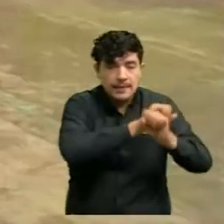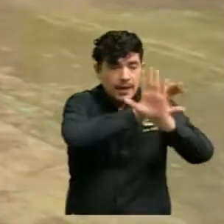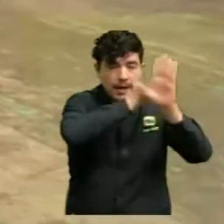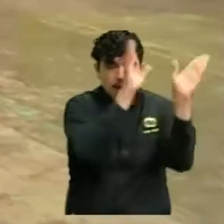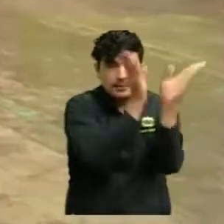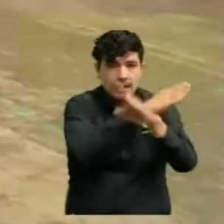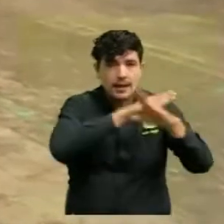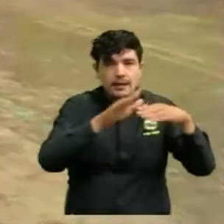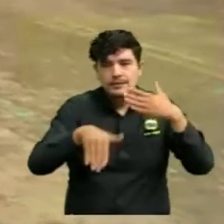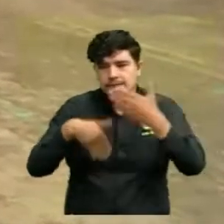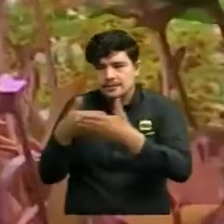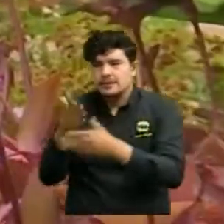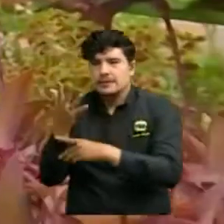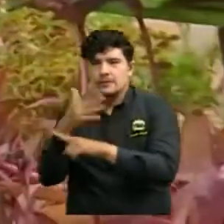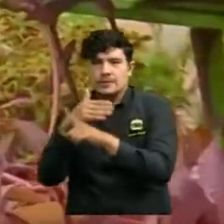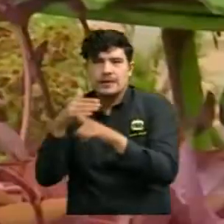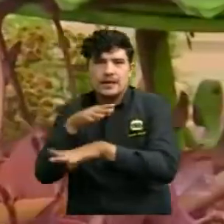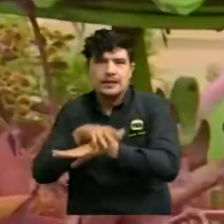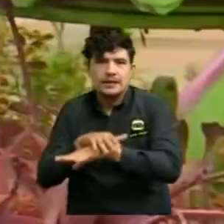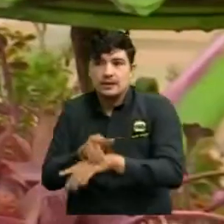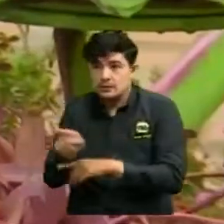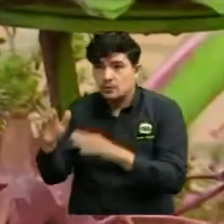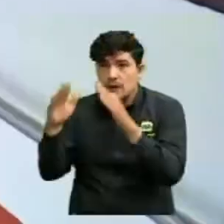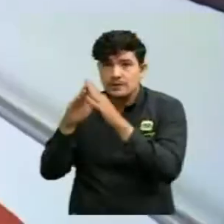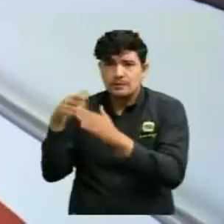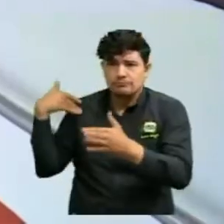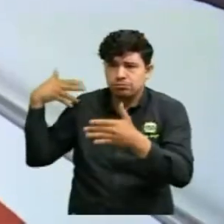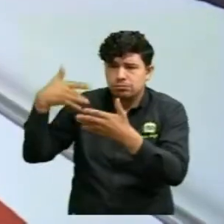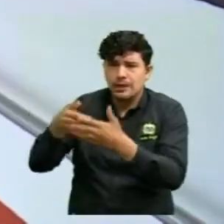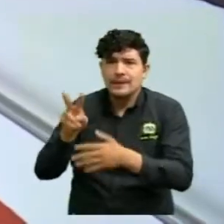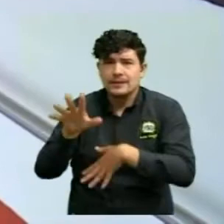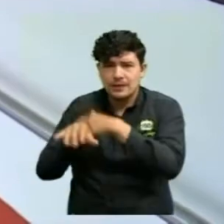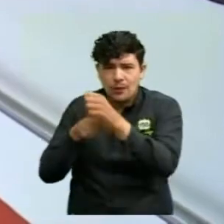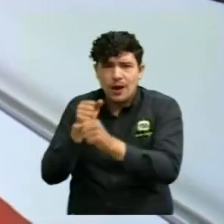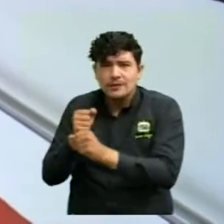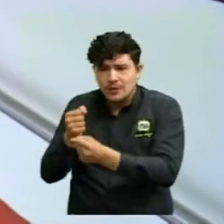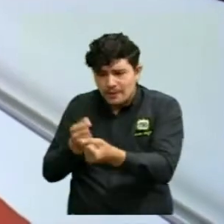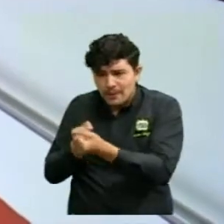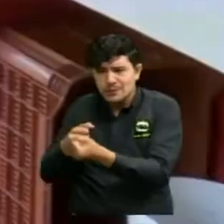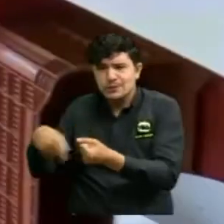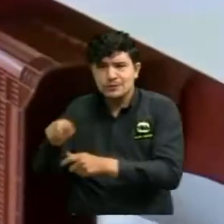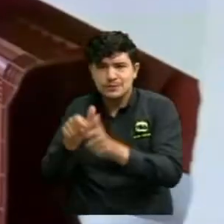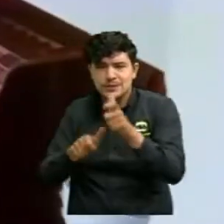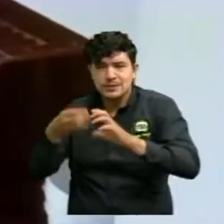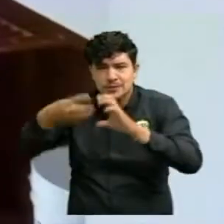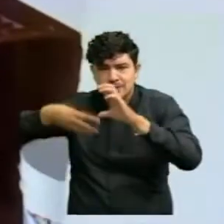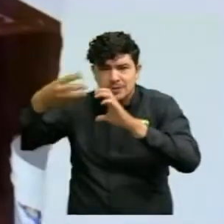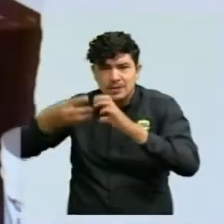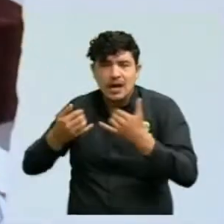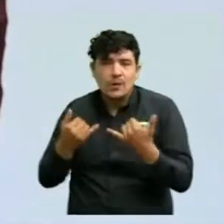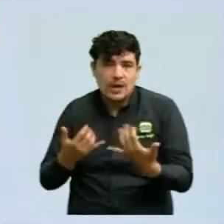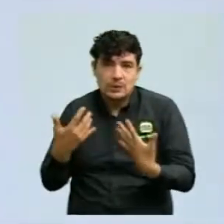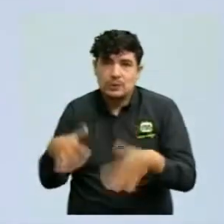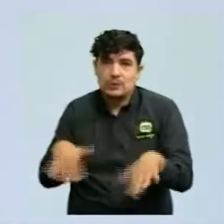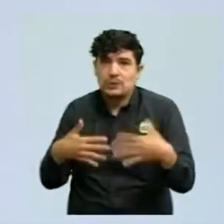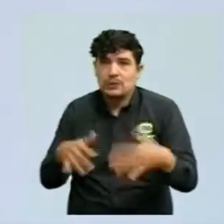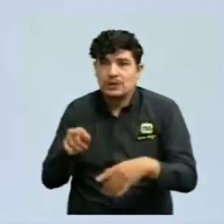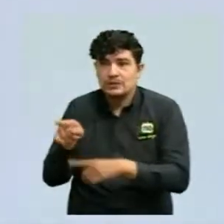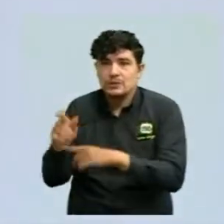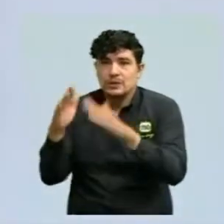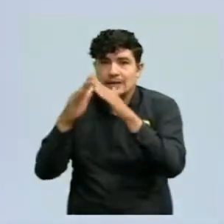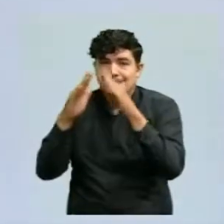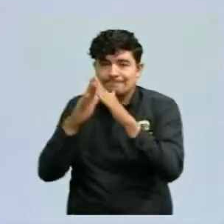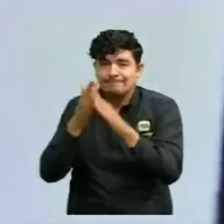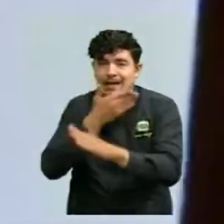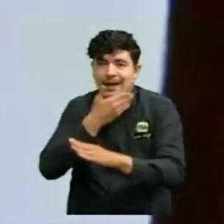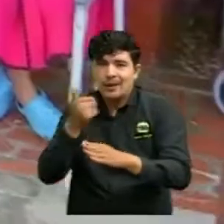casa que por más de 25 años ha prestado el servicio a la comunidad de esa región suroriental de norte de santander se ha convertido en uno de